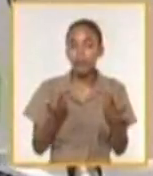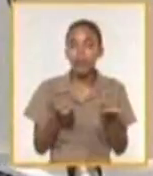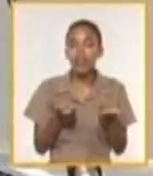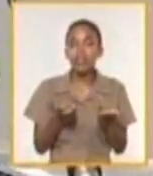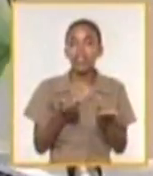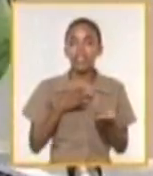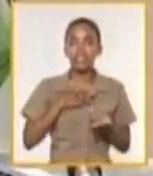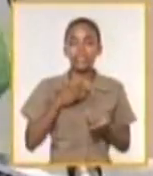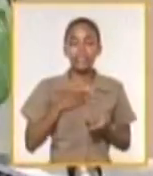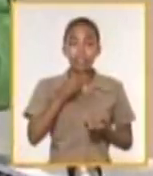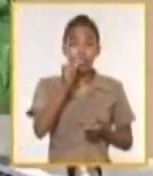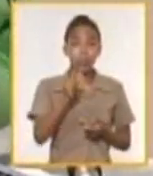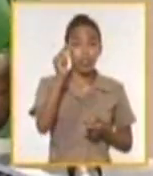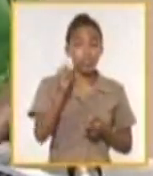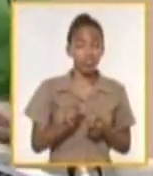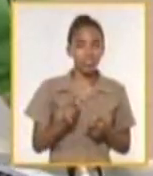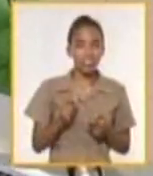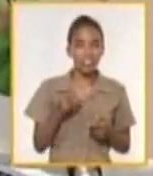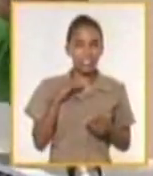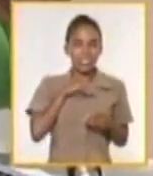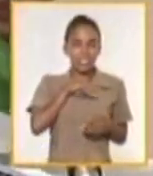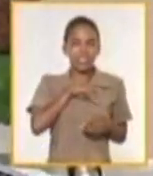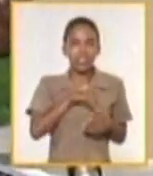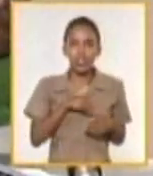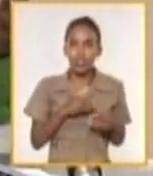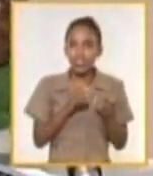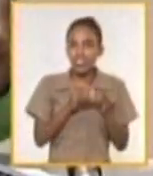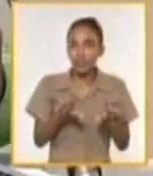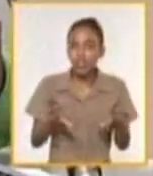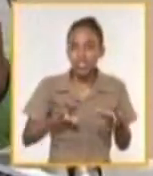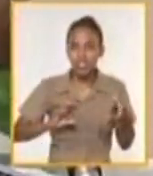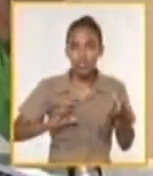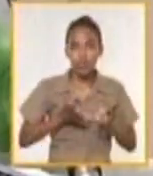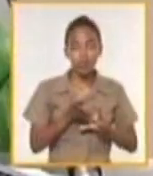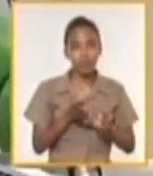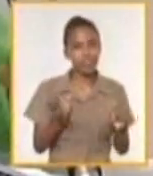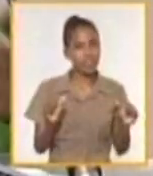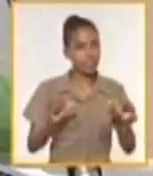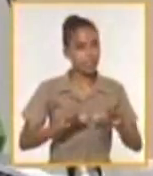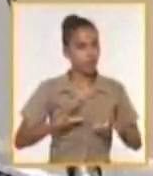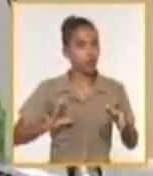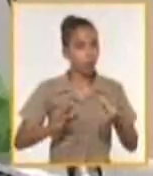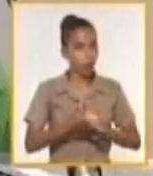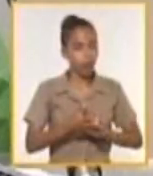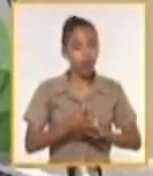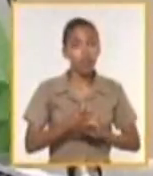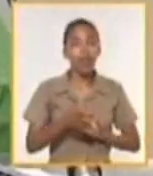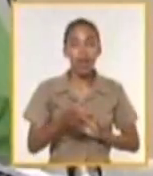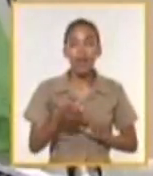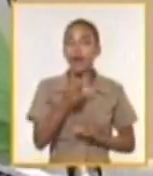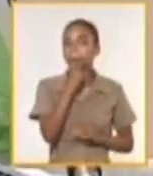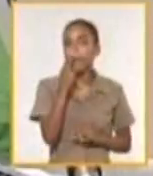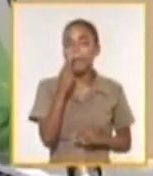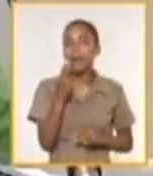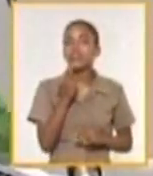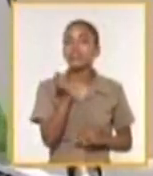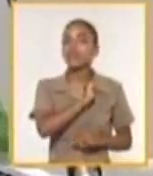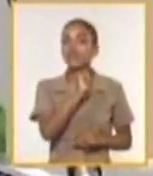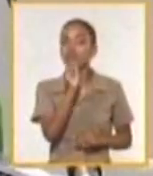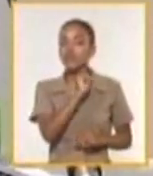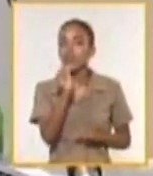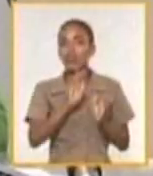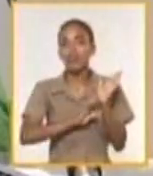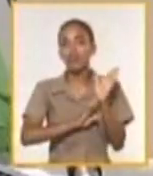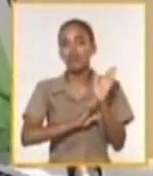el ser humano por dentro, en su naturaleza humana? Y como Martí logra superar,